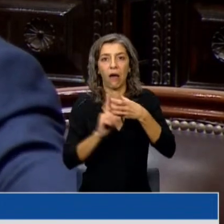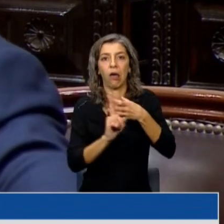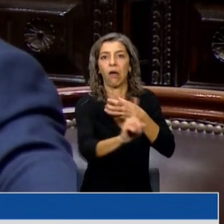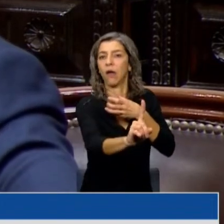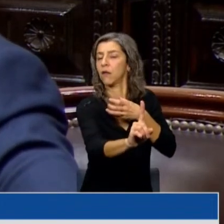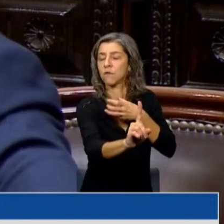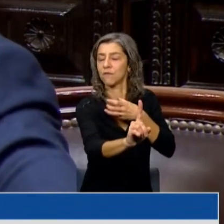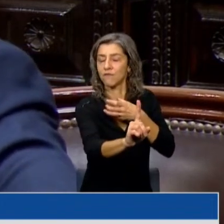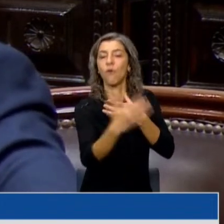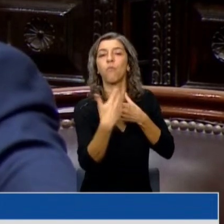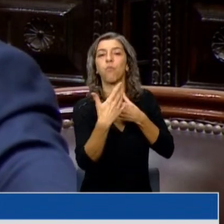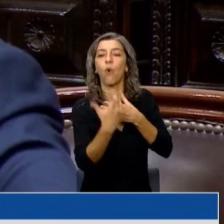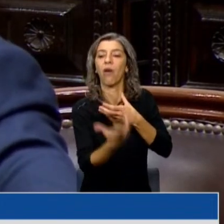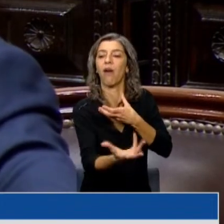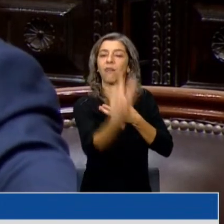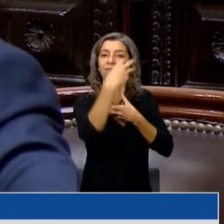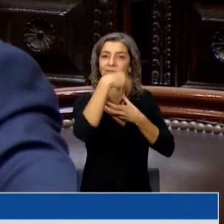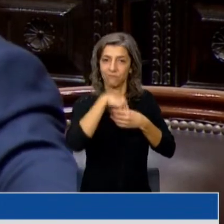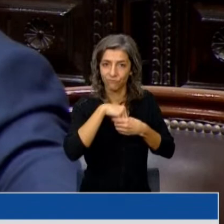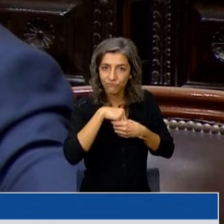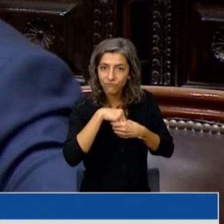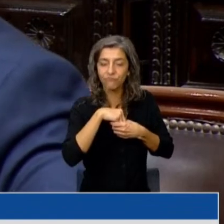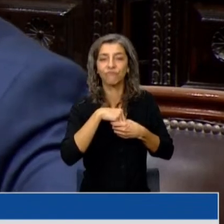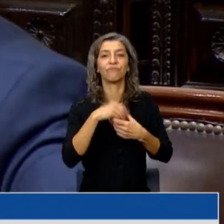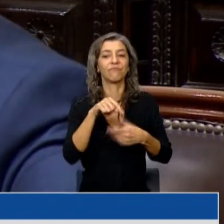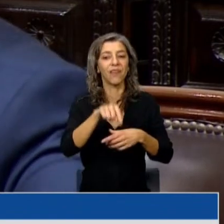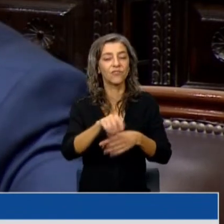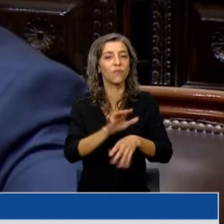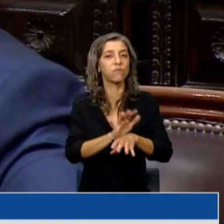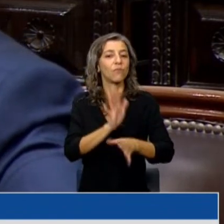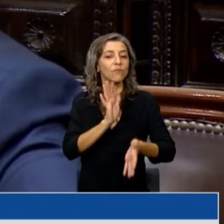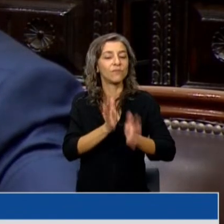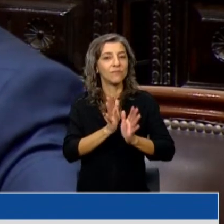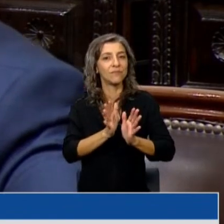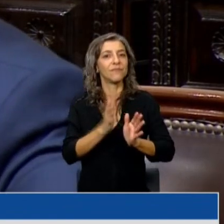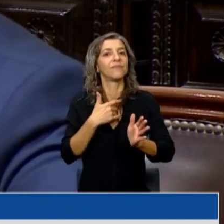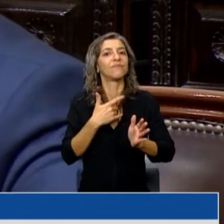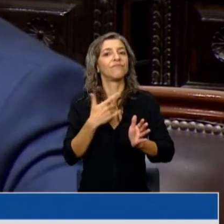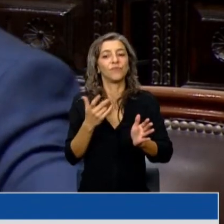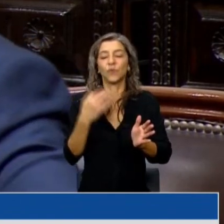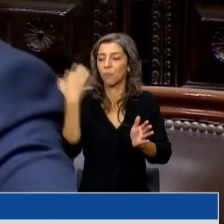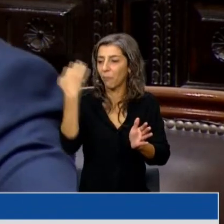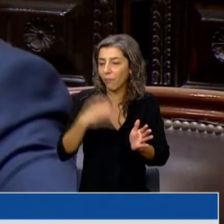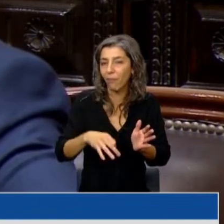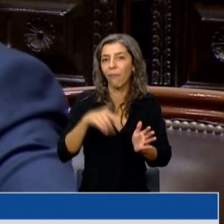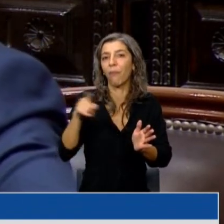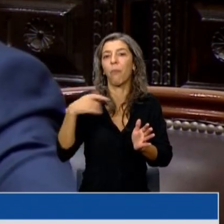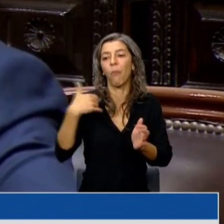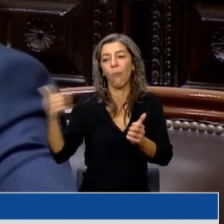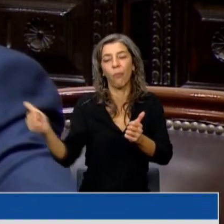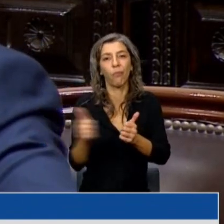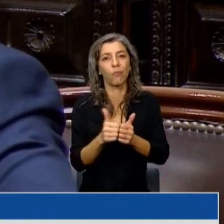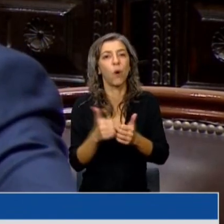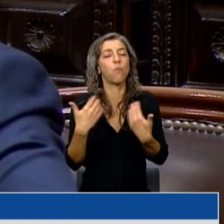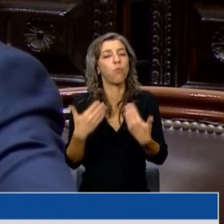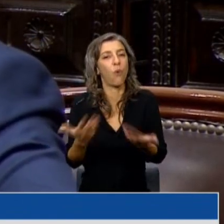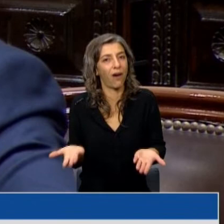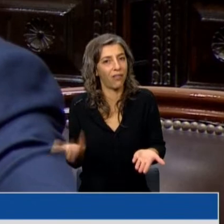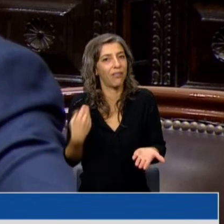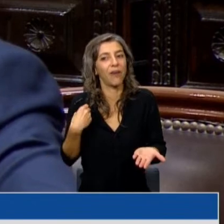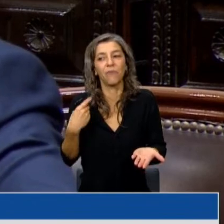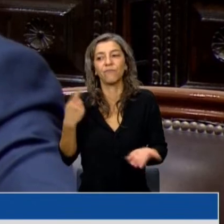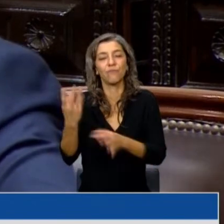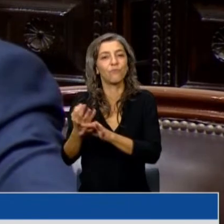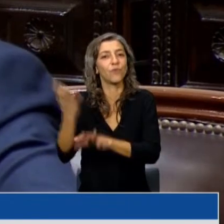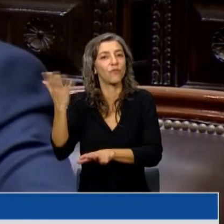la rehabilitación y la reinserción de todo tipo, social y laboral. Y este acompañamiento profesionalizado no tengo duda que va